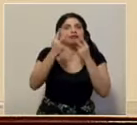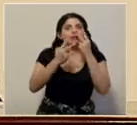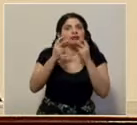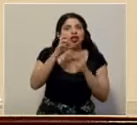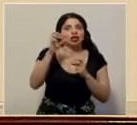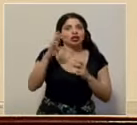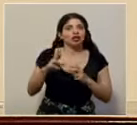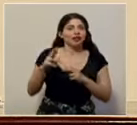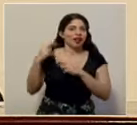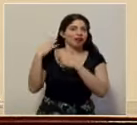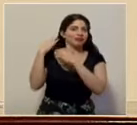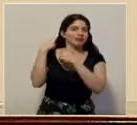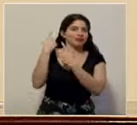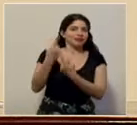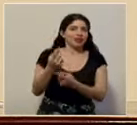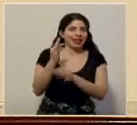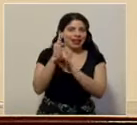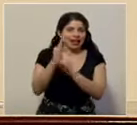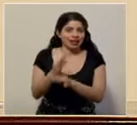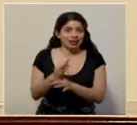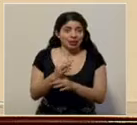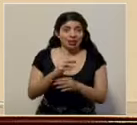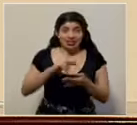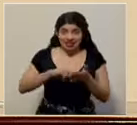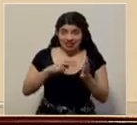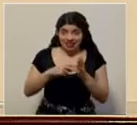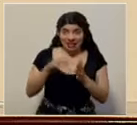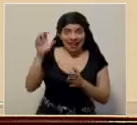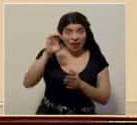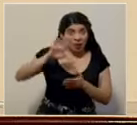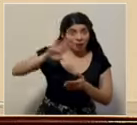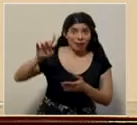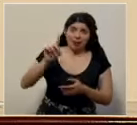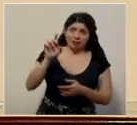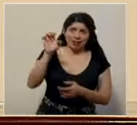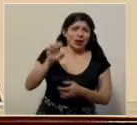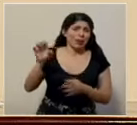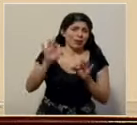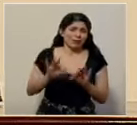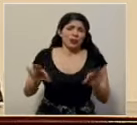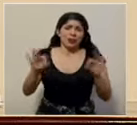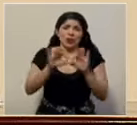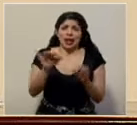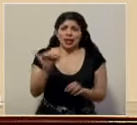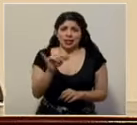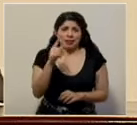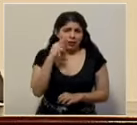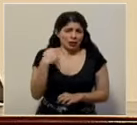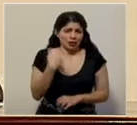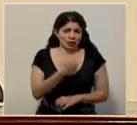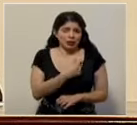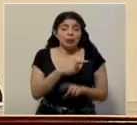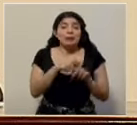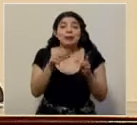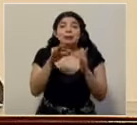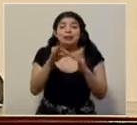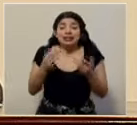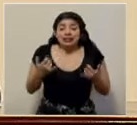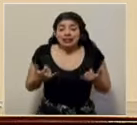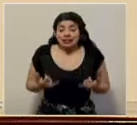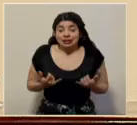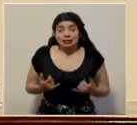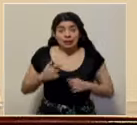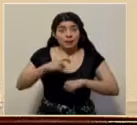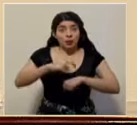Rica. Eso no quita que el mercado europeo sea sumamente importante para nosotros también, pero en particular, dado que en estos